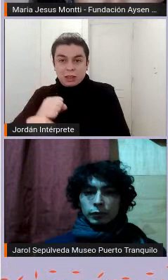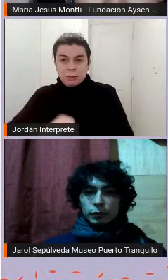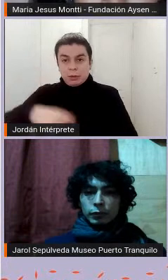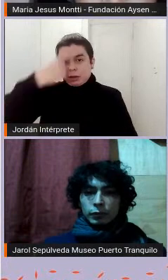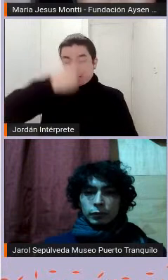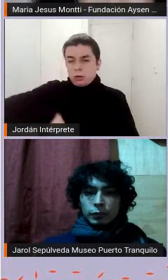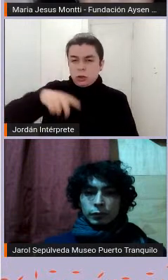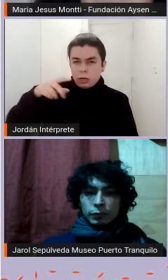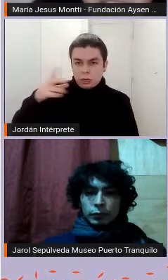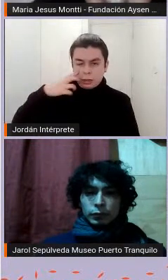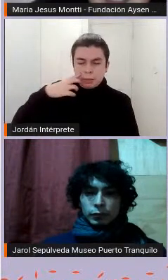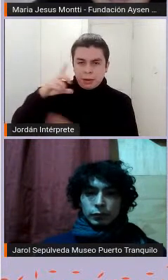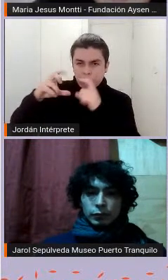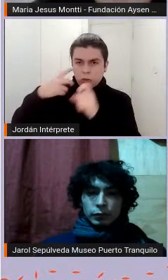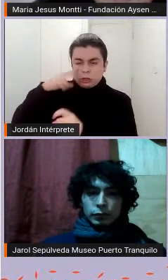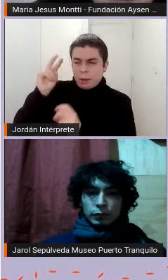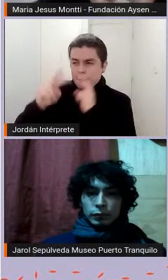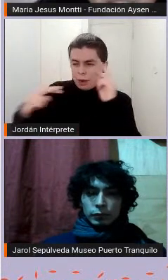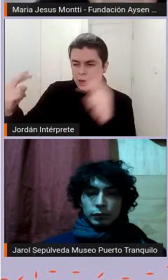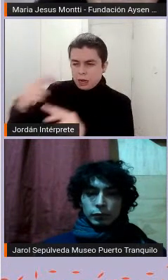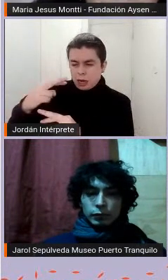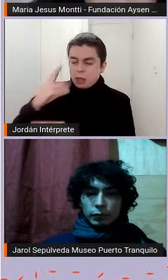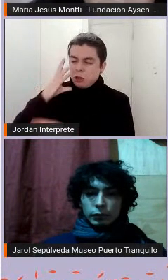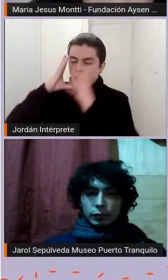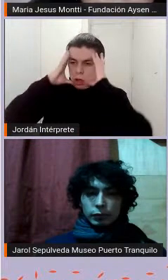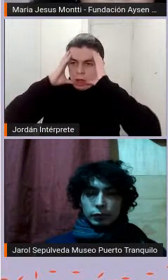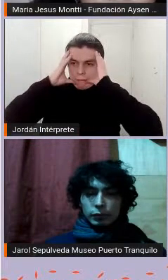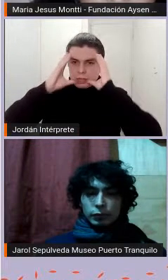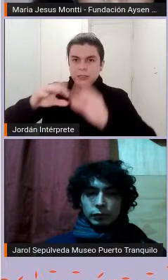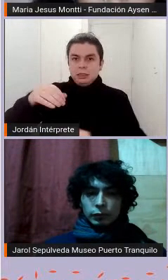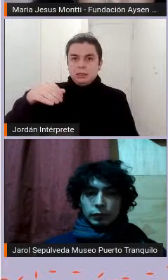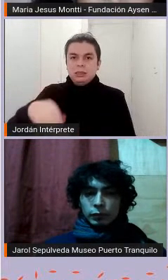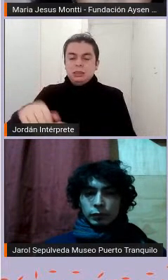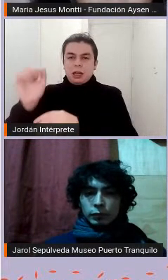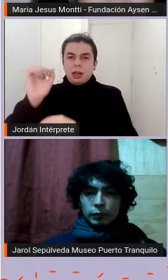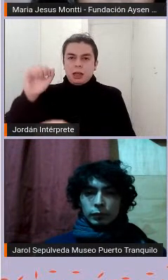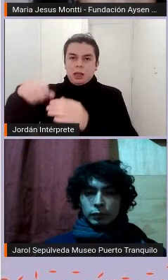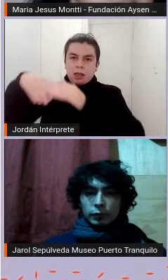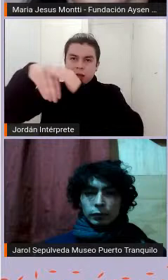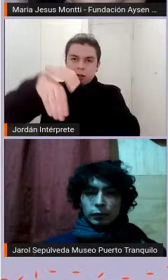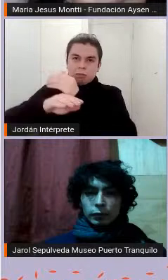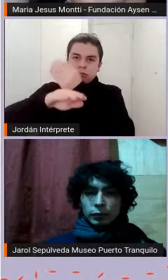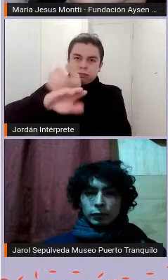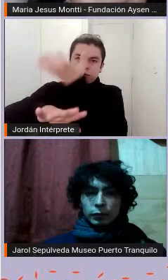que está acá. Y también me gustaría mencionar el apoyo que hemos recibido